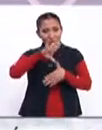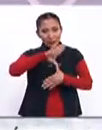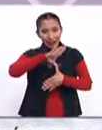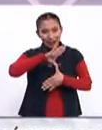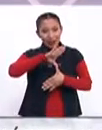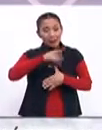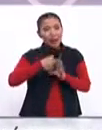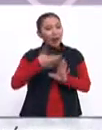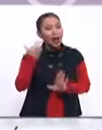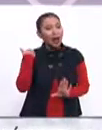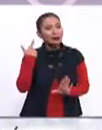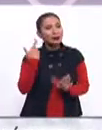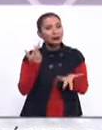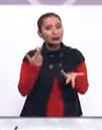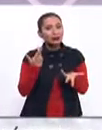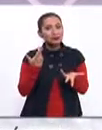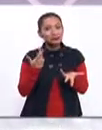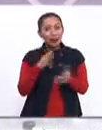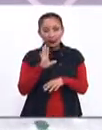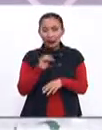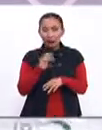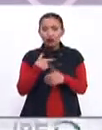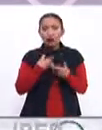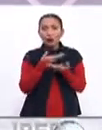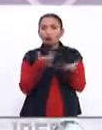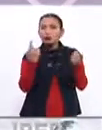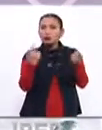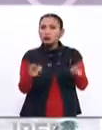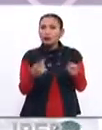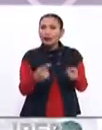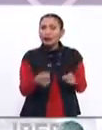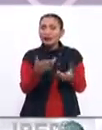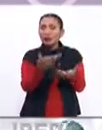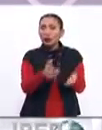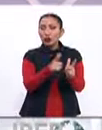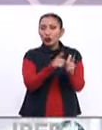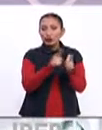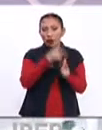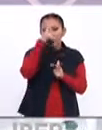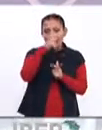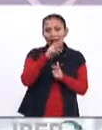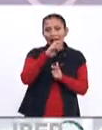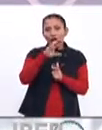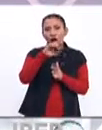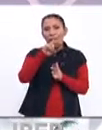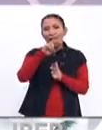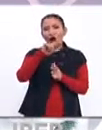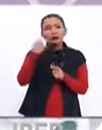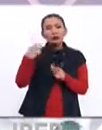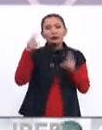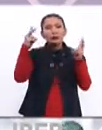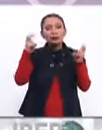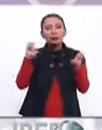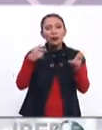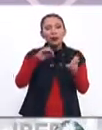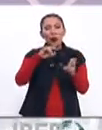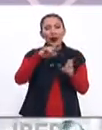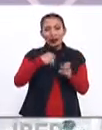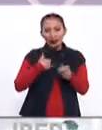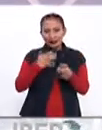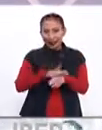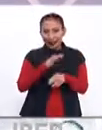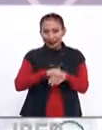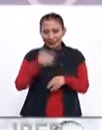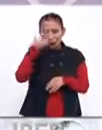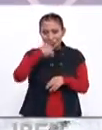iberoamericana. Pero antes de despedirnos, los dejamos con música del grupo mexicano Recoveco y esto que se llama Morena. Que pasen